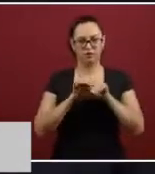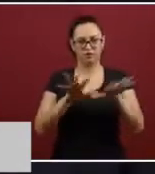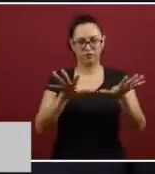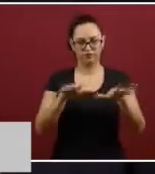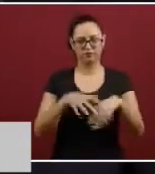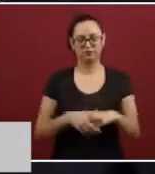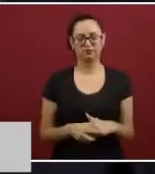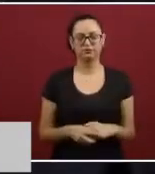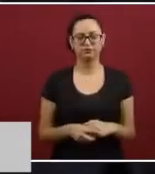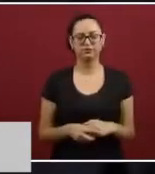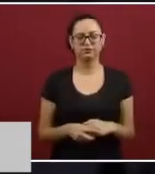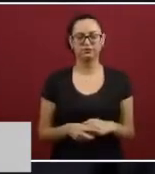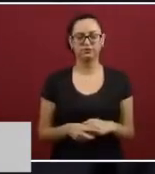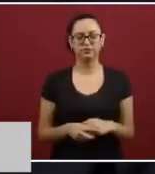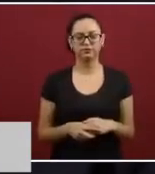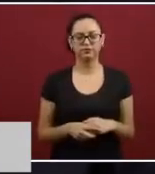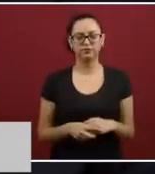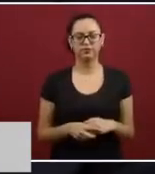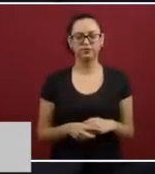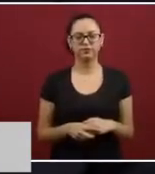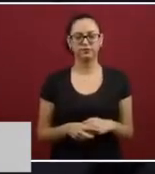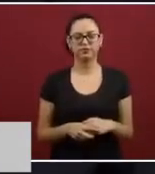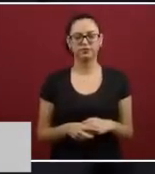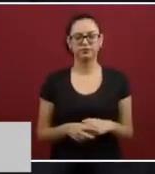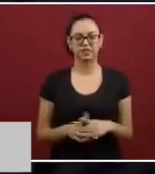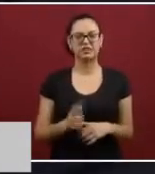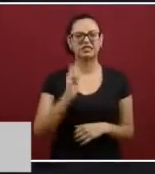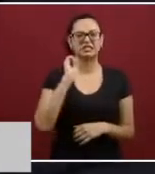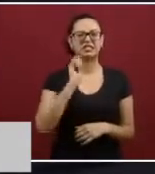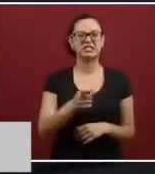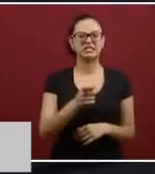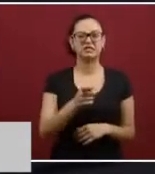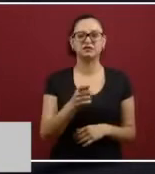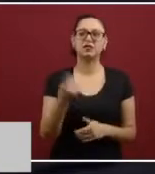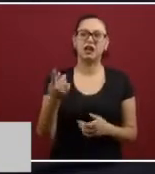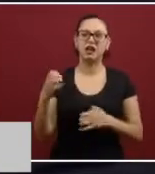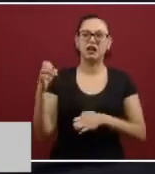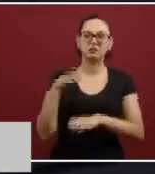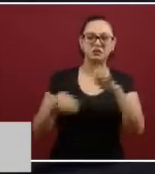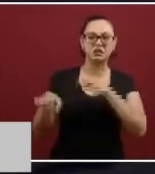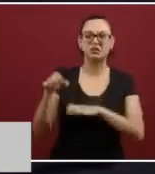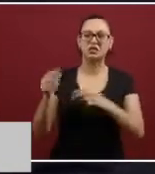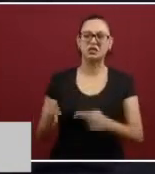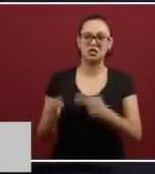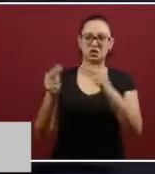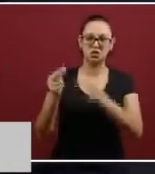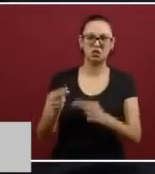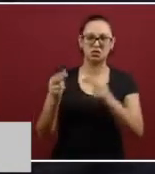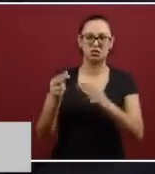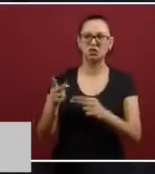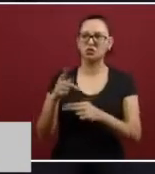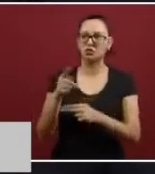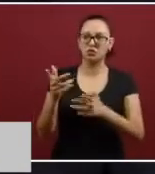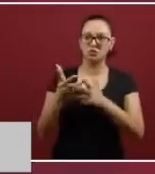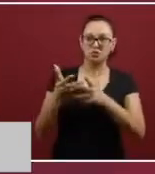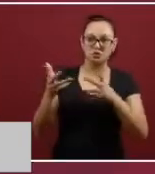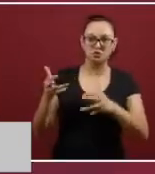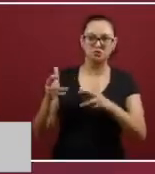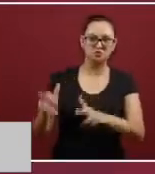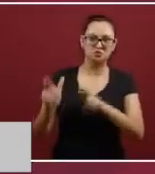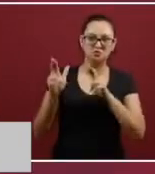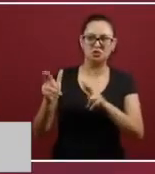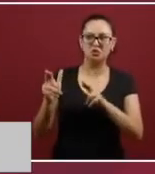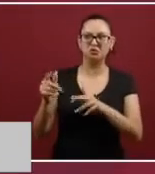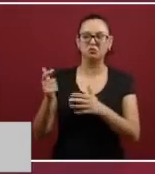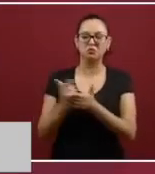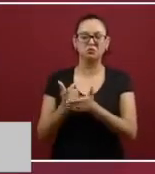para los trabajadores, profesionistas, pequeños y medianos empresarios. Espera que todos cumplan con la responsabilidad de contribuir y que se tenga la